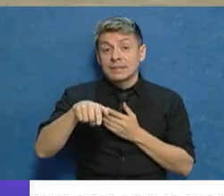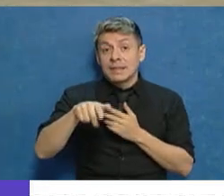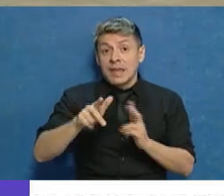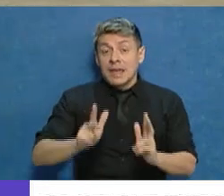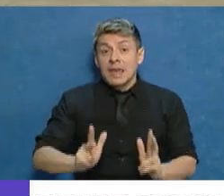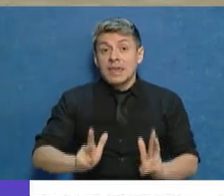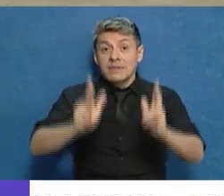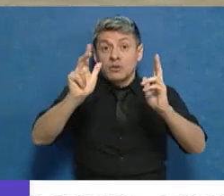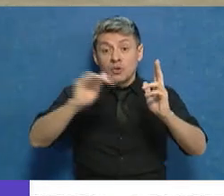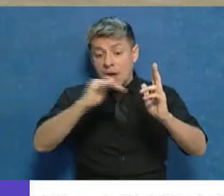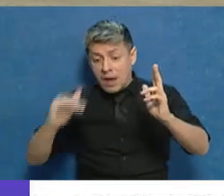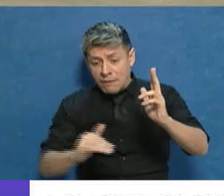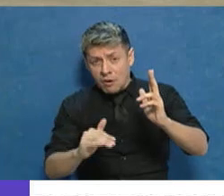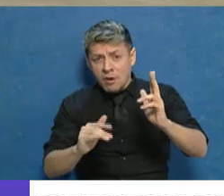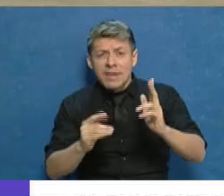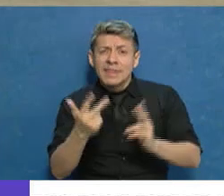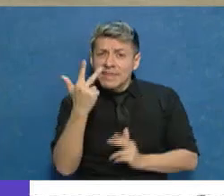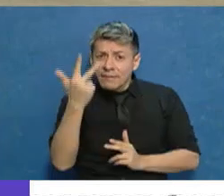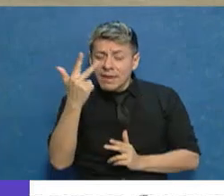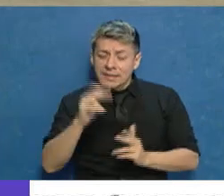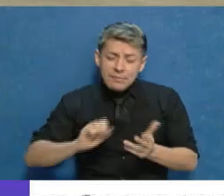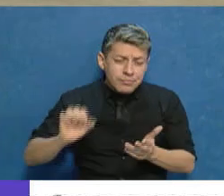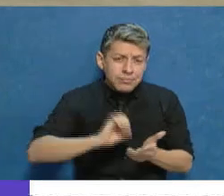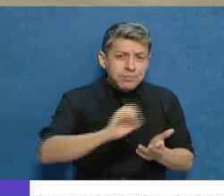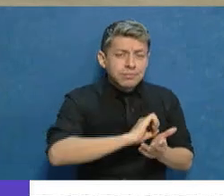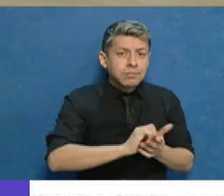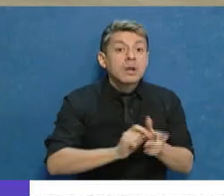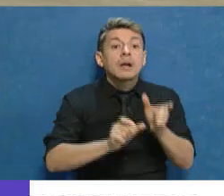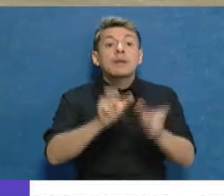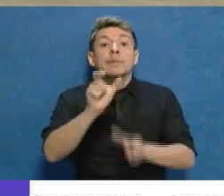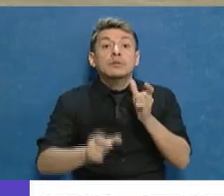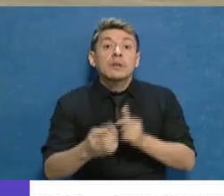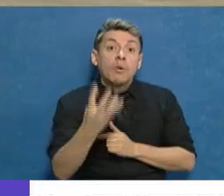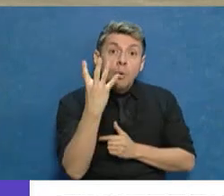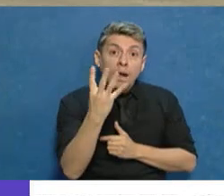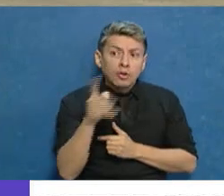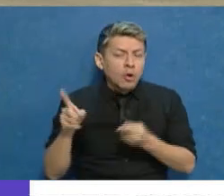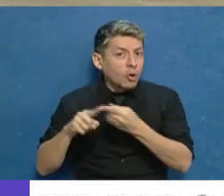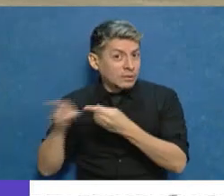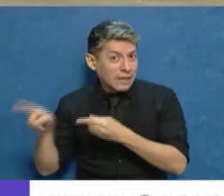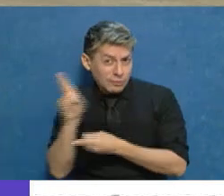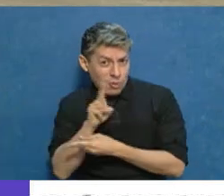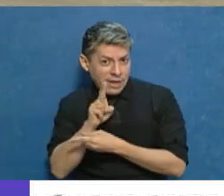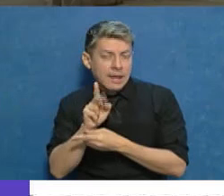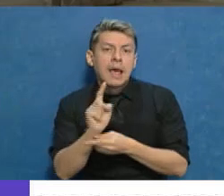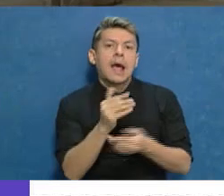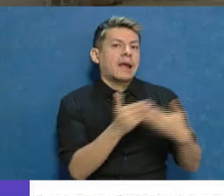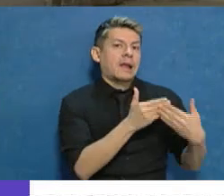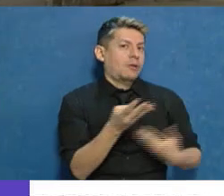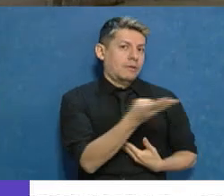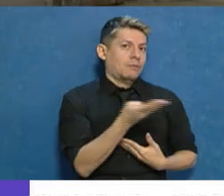esa unidad fiscal y hemos aislado a cuatro personas que han estado en contacto con este auxiliar.